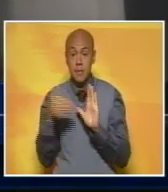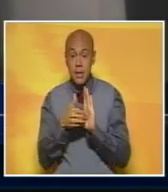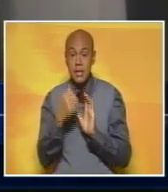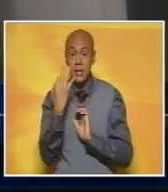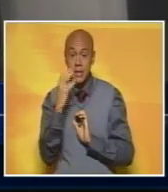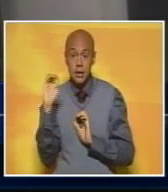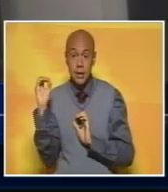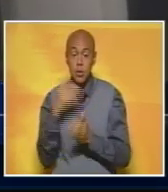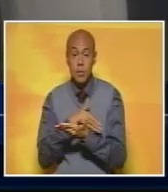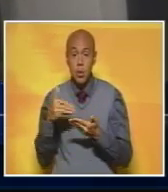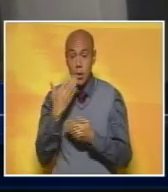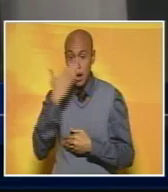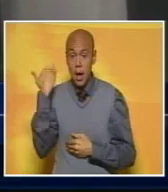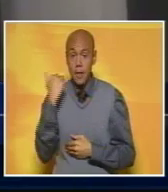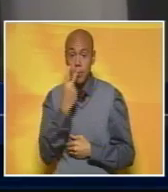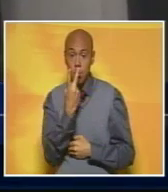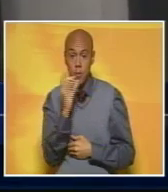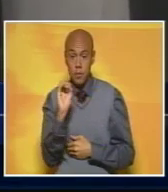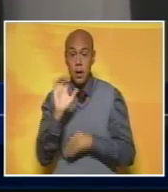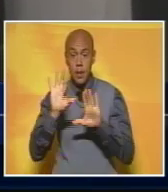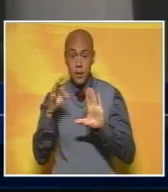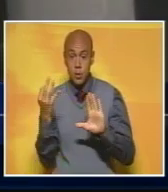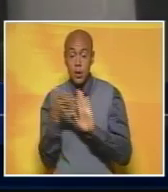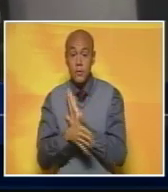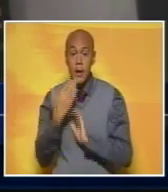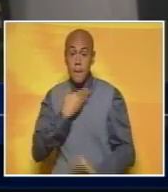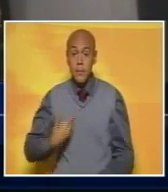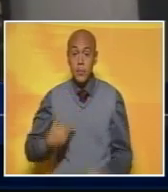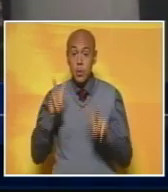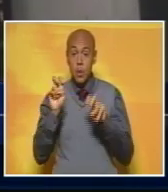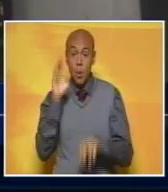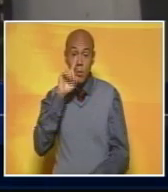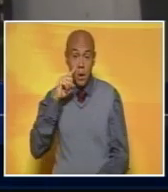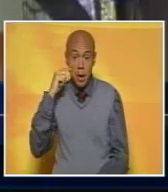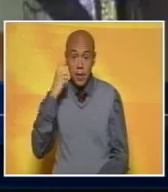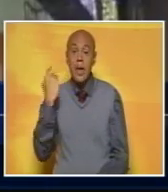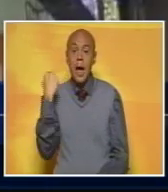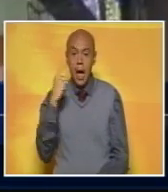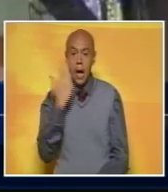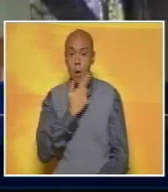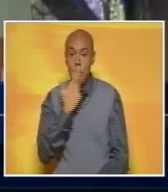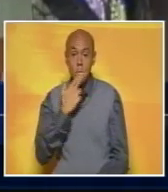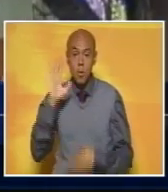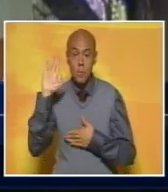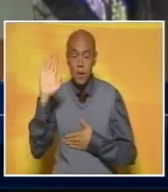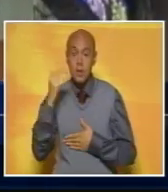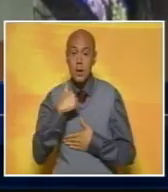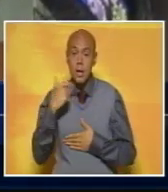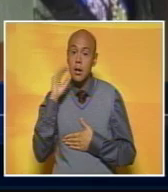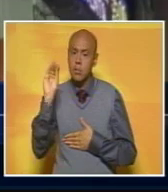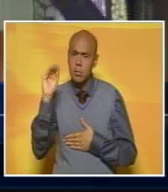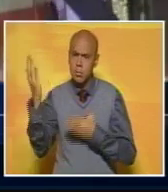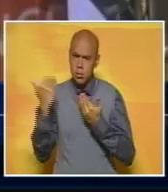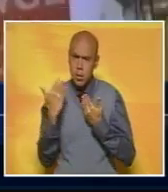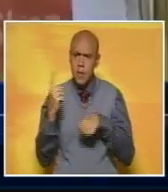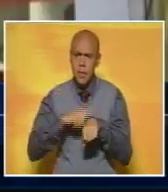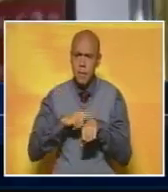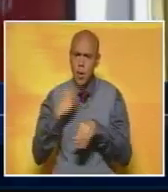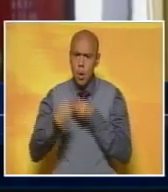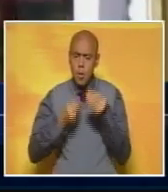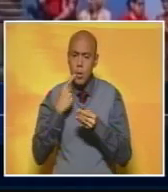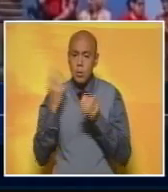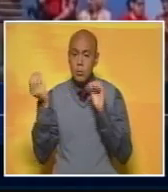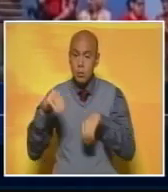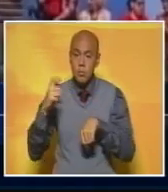concedido en 2018. El próximo mandatario destacó que busca cumplir con los compromisos, sin embargo llamó al organismo a debatir el tiempo que necesita la